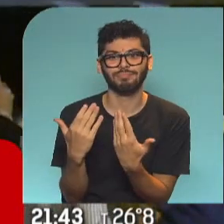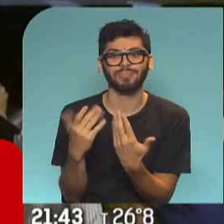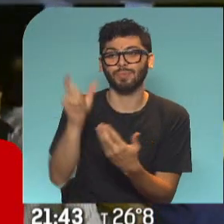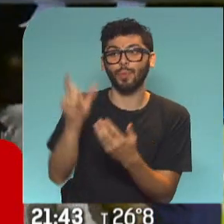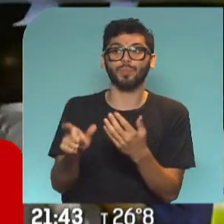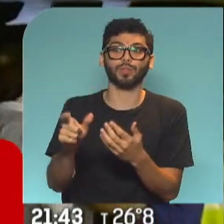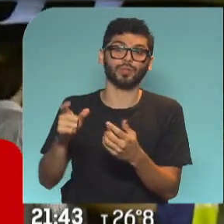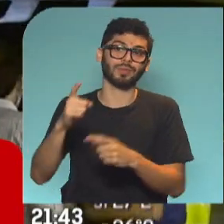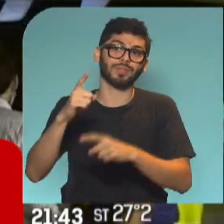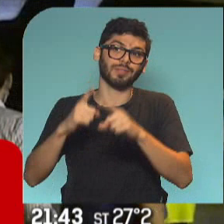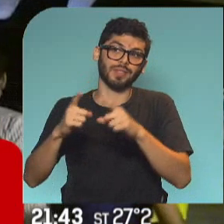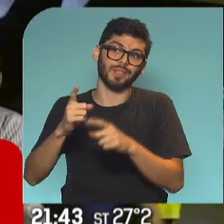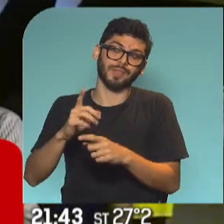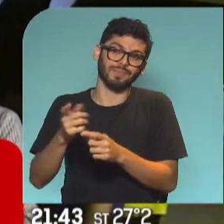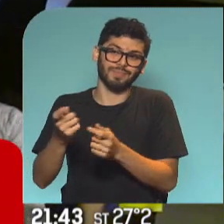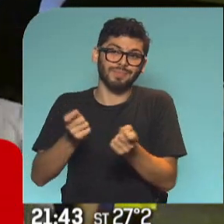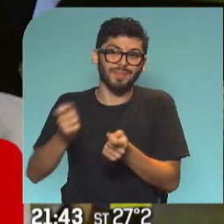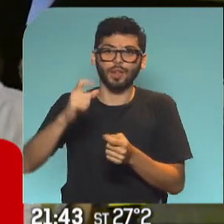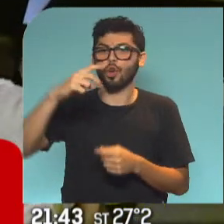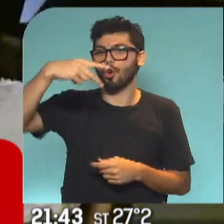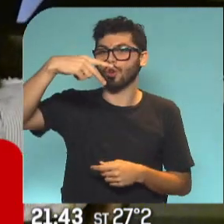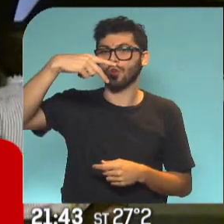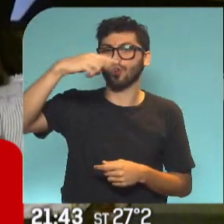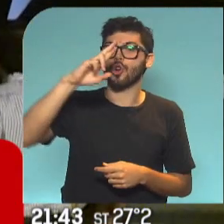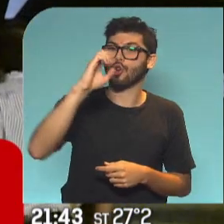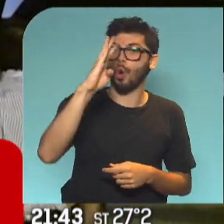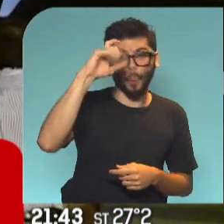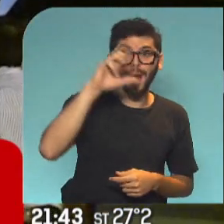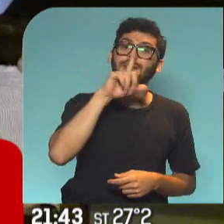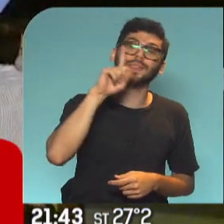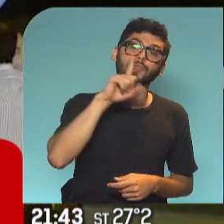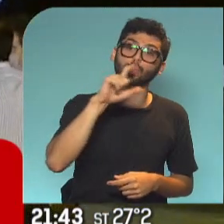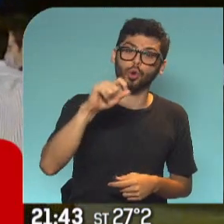Más, por ejemplo, si hablamos de provincias en general,